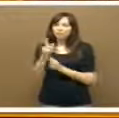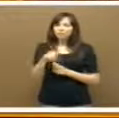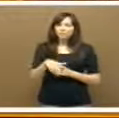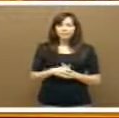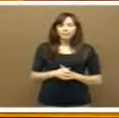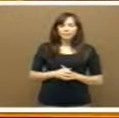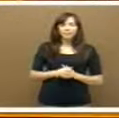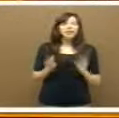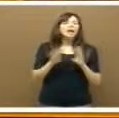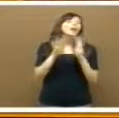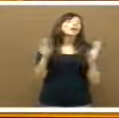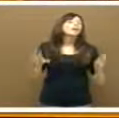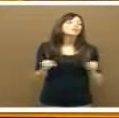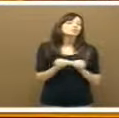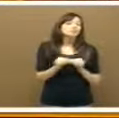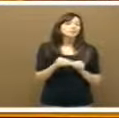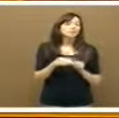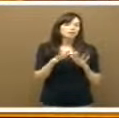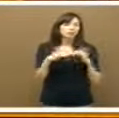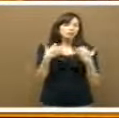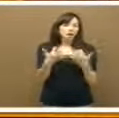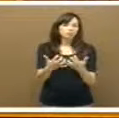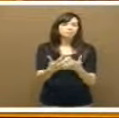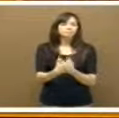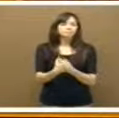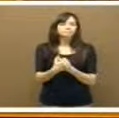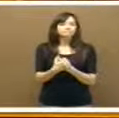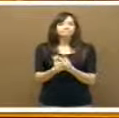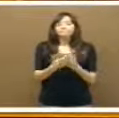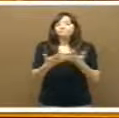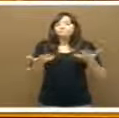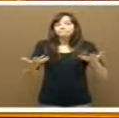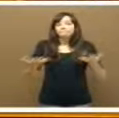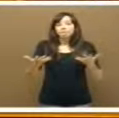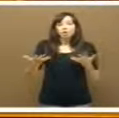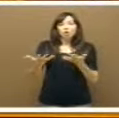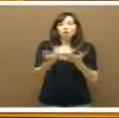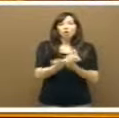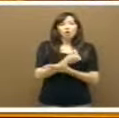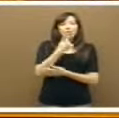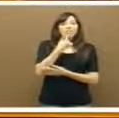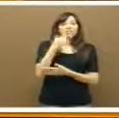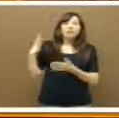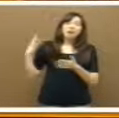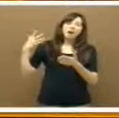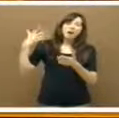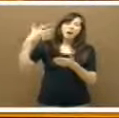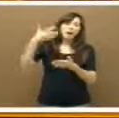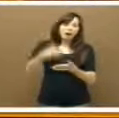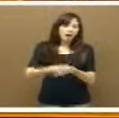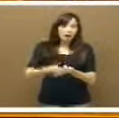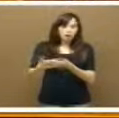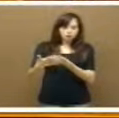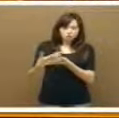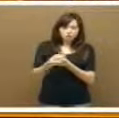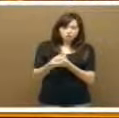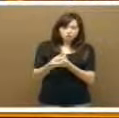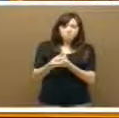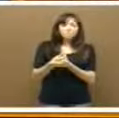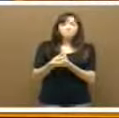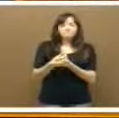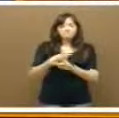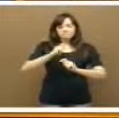En definitiva, señoría, es por todo lo dicho hasta ahora, por lo que el Partido